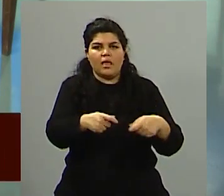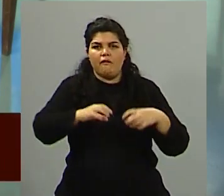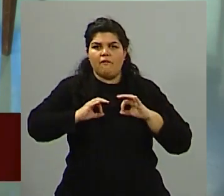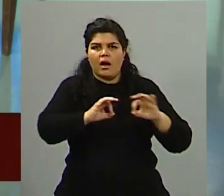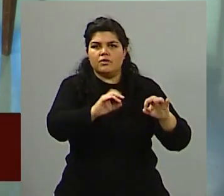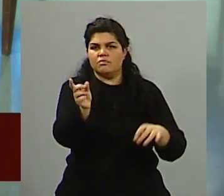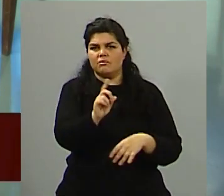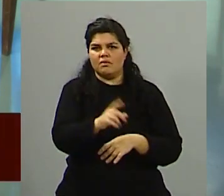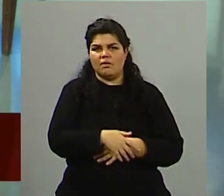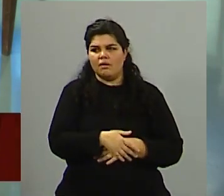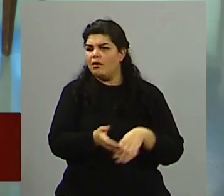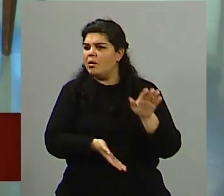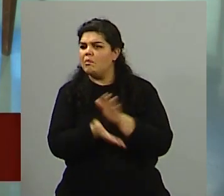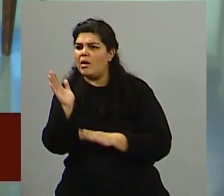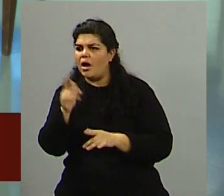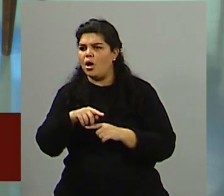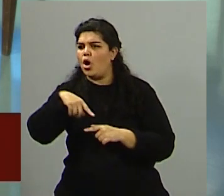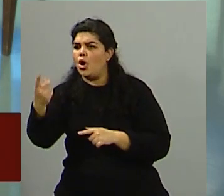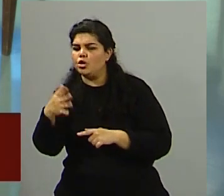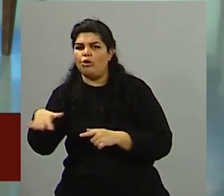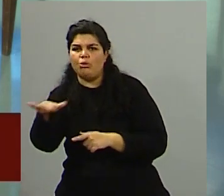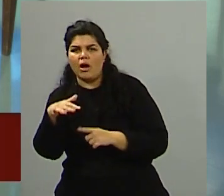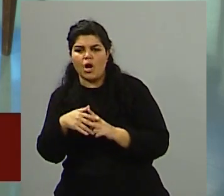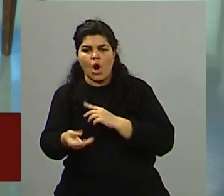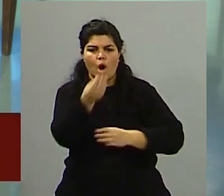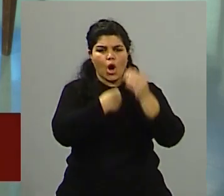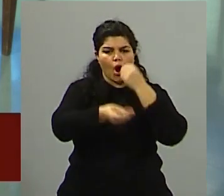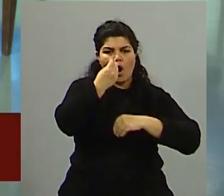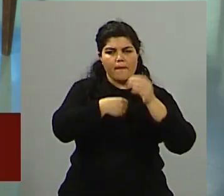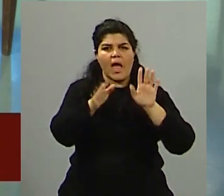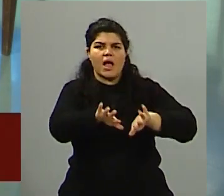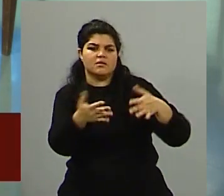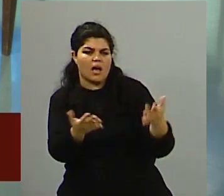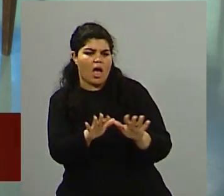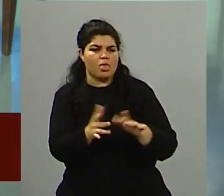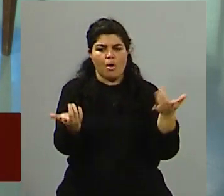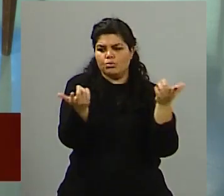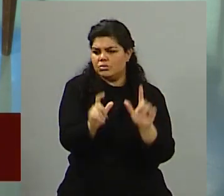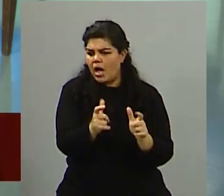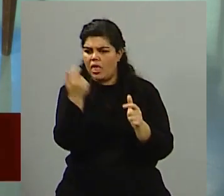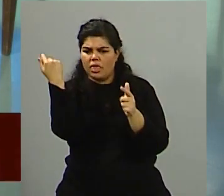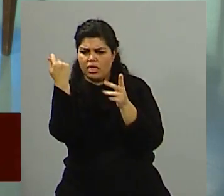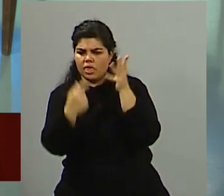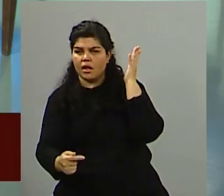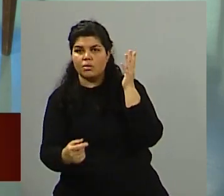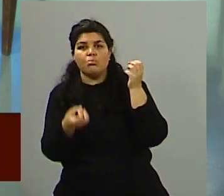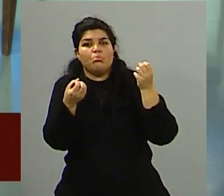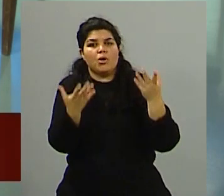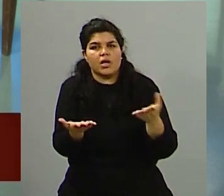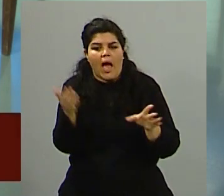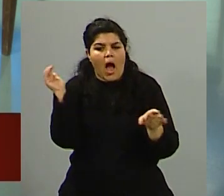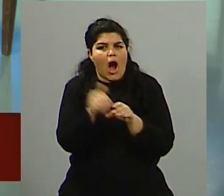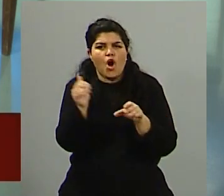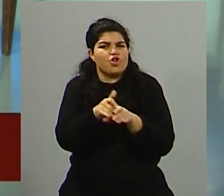amigos viajando por Europa, por Brasil o Chile, o comiendo todos los fines de semana. O saliendo a comer todos los fines de semana, porque no te alcanza para